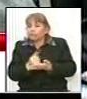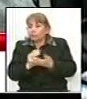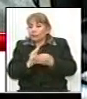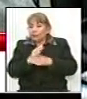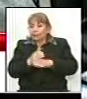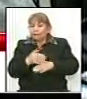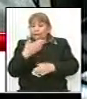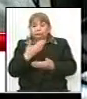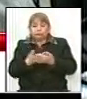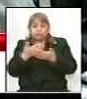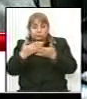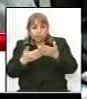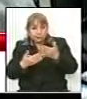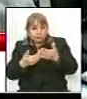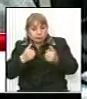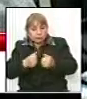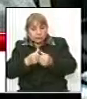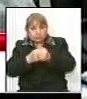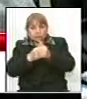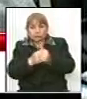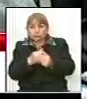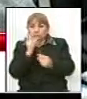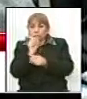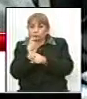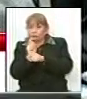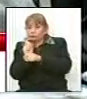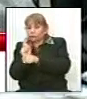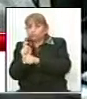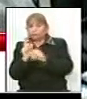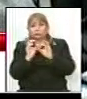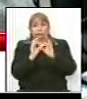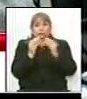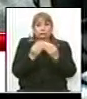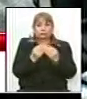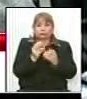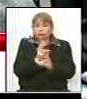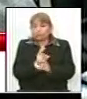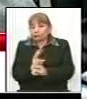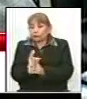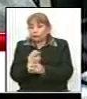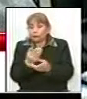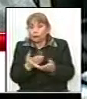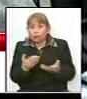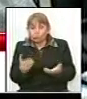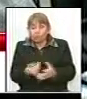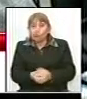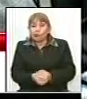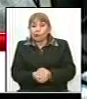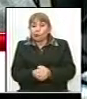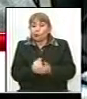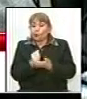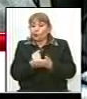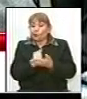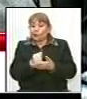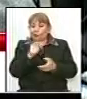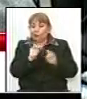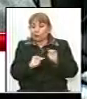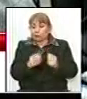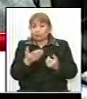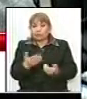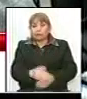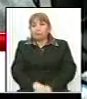la adherencia al tratamiento, el seguimiento, que eduque a la familia o al cuidador respecto a los cuidados y la asistencia que va a tener ese